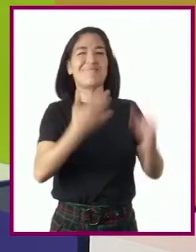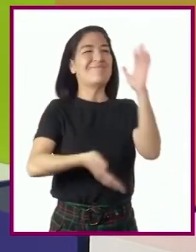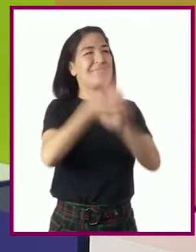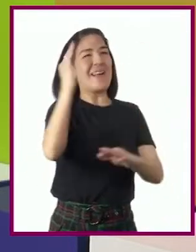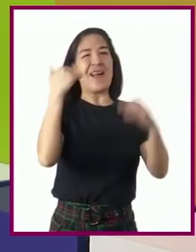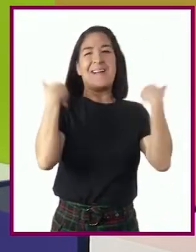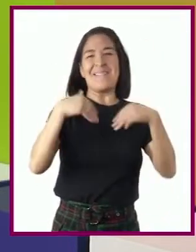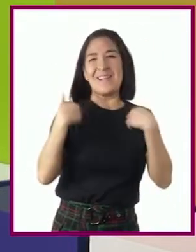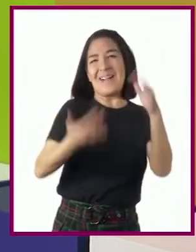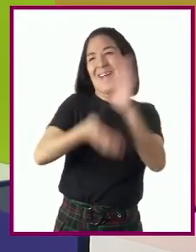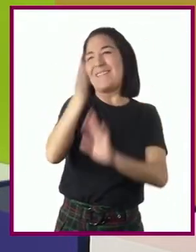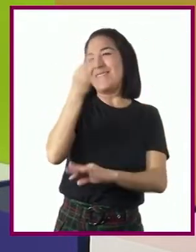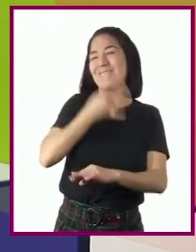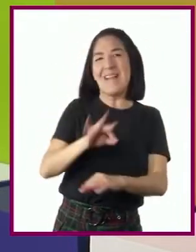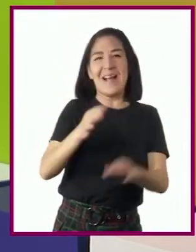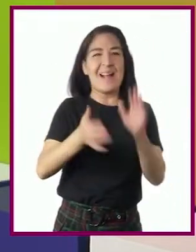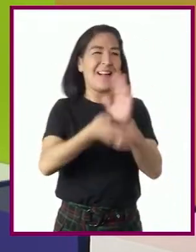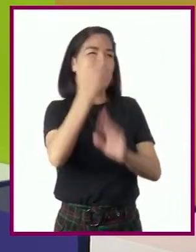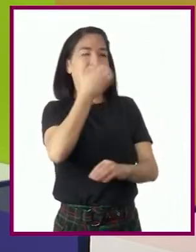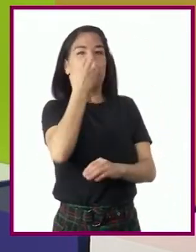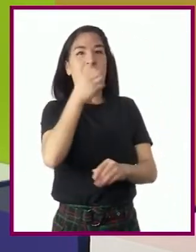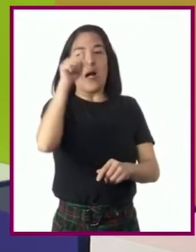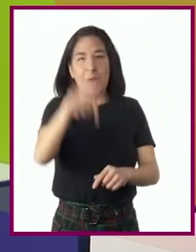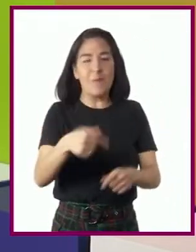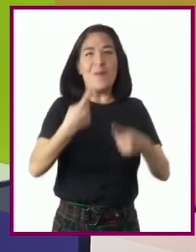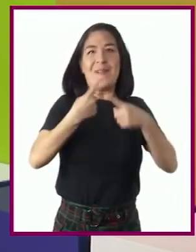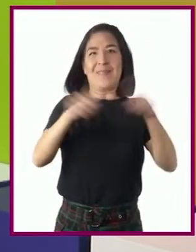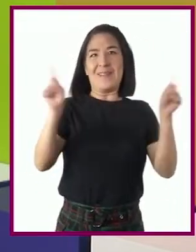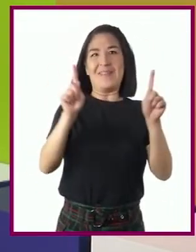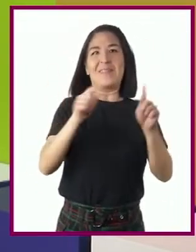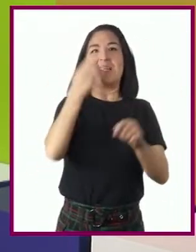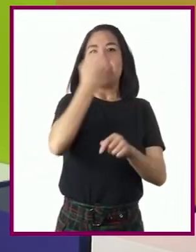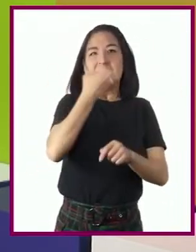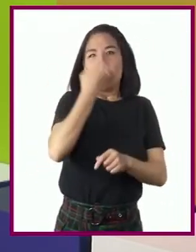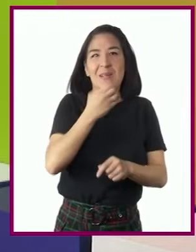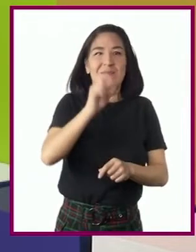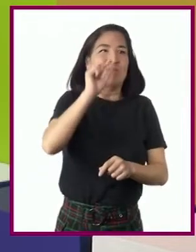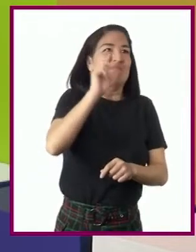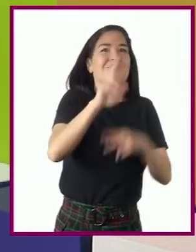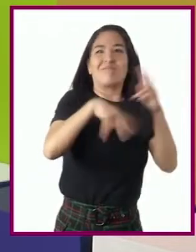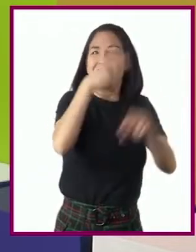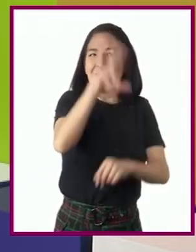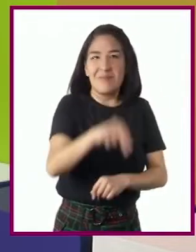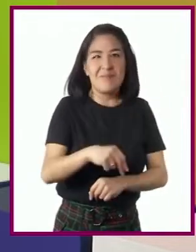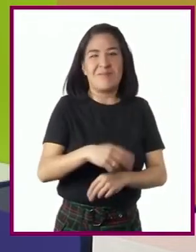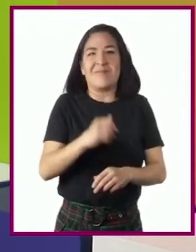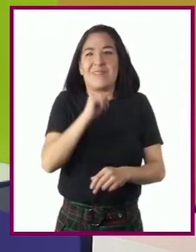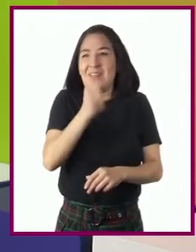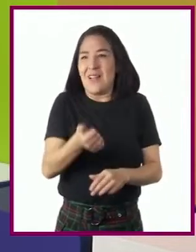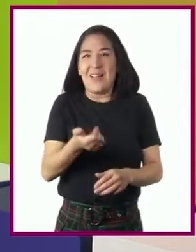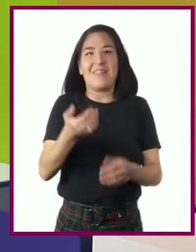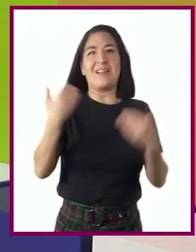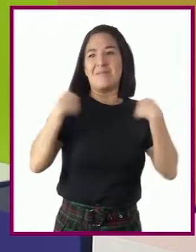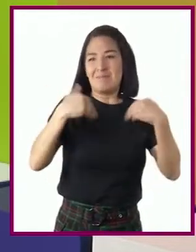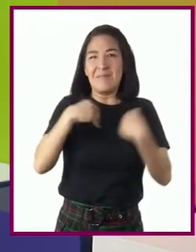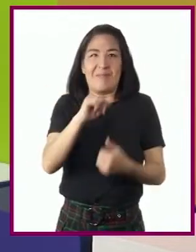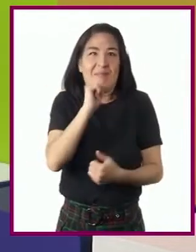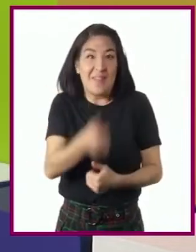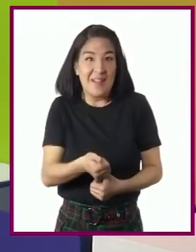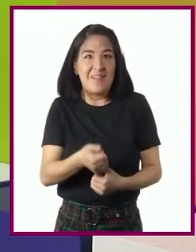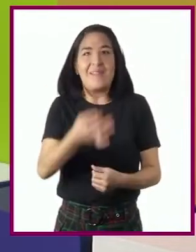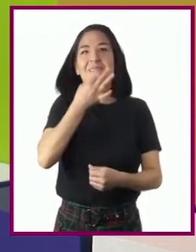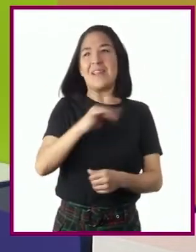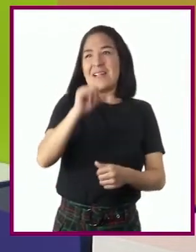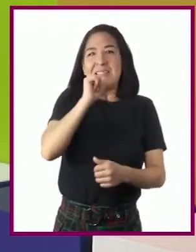haberlo vivido nos coloca en una posición en la cual podemos valorar la importancia que tienen esas actividades para